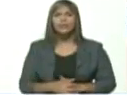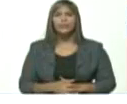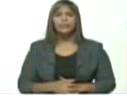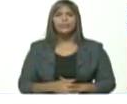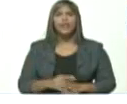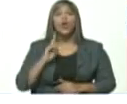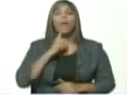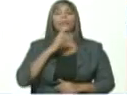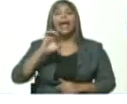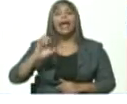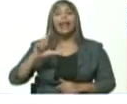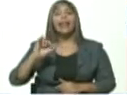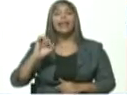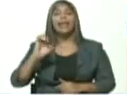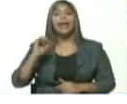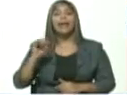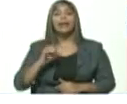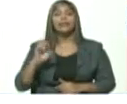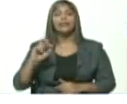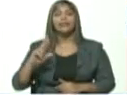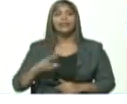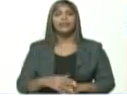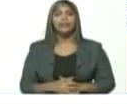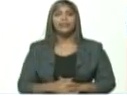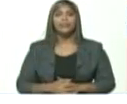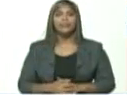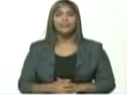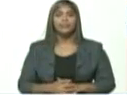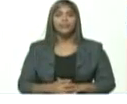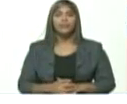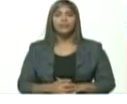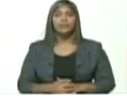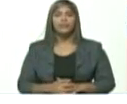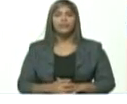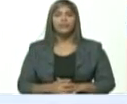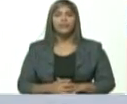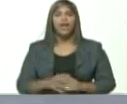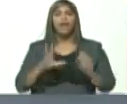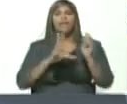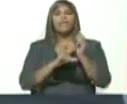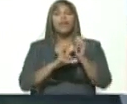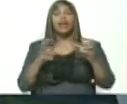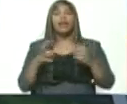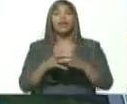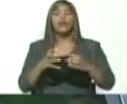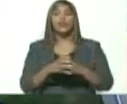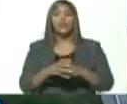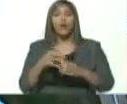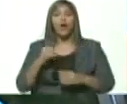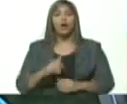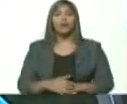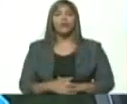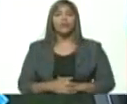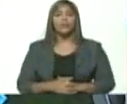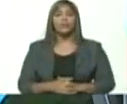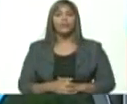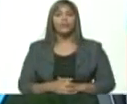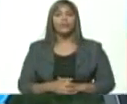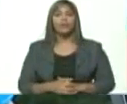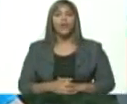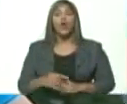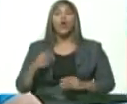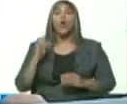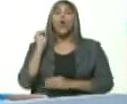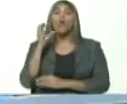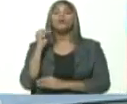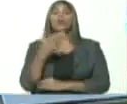Eliezer, chico, Eliezer, Eliezer de Ferrominera. El viernes en la reunión que tuvimos para instalar el Consejo